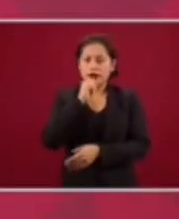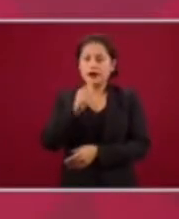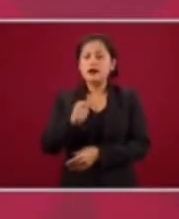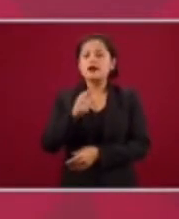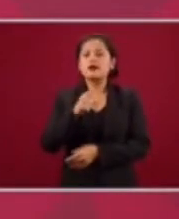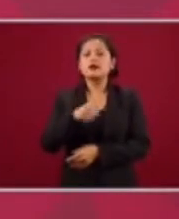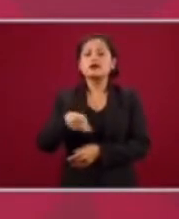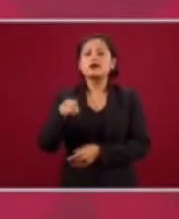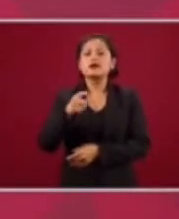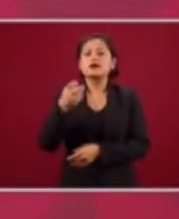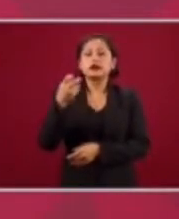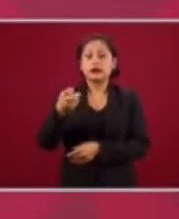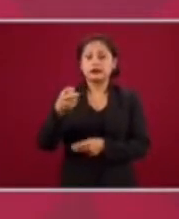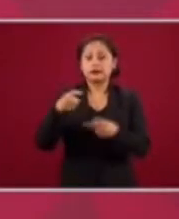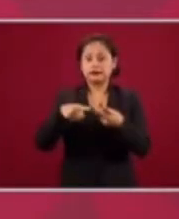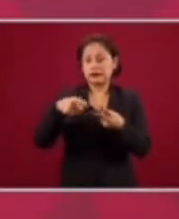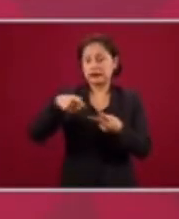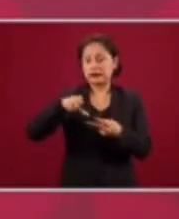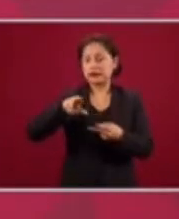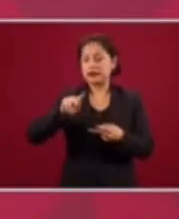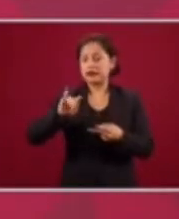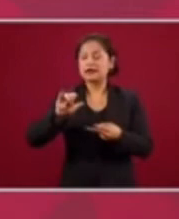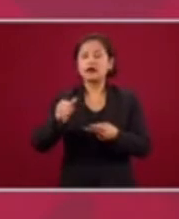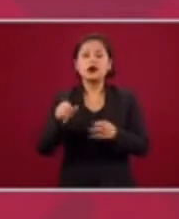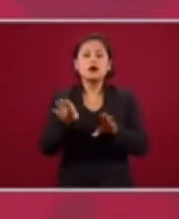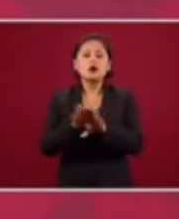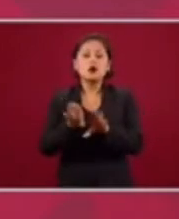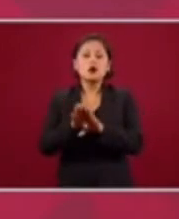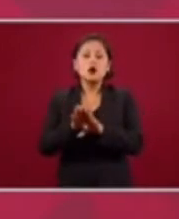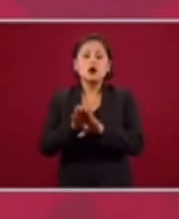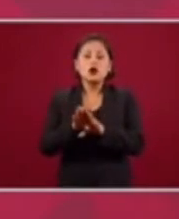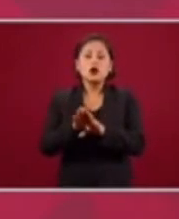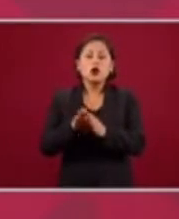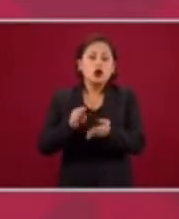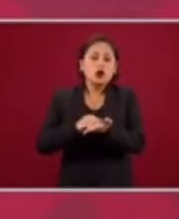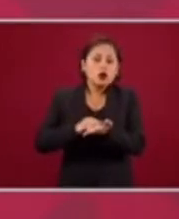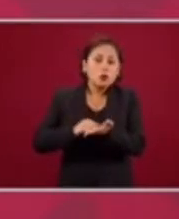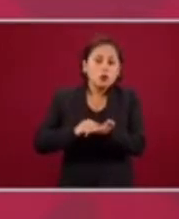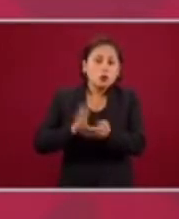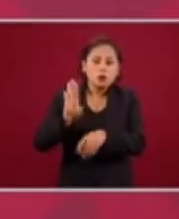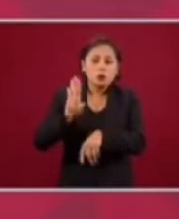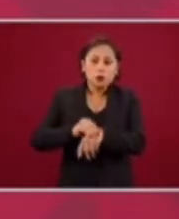eliminación de crédito, no quiero decir condonación, porque esa palabra está